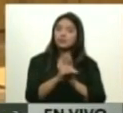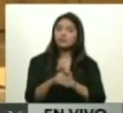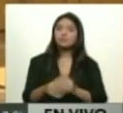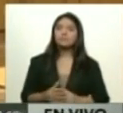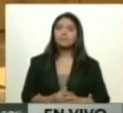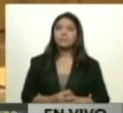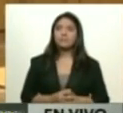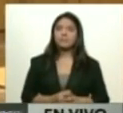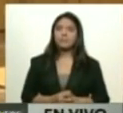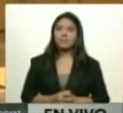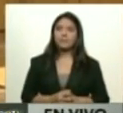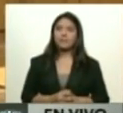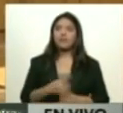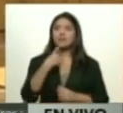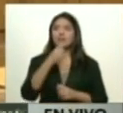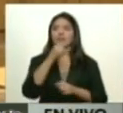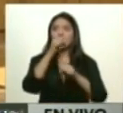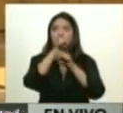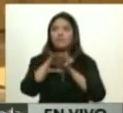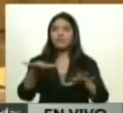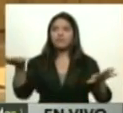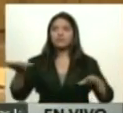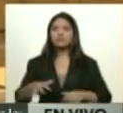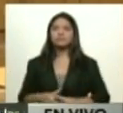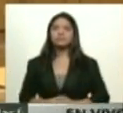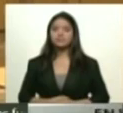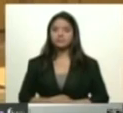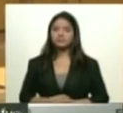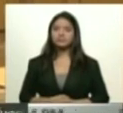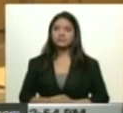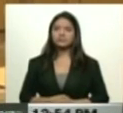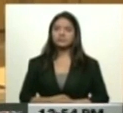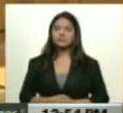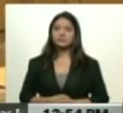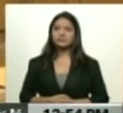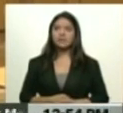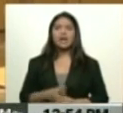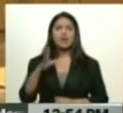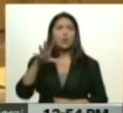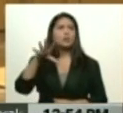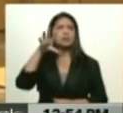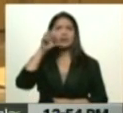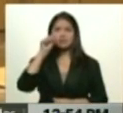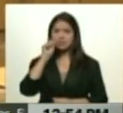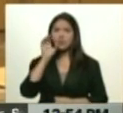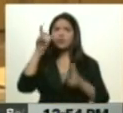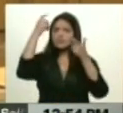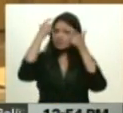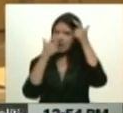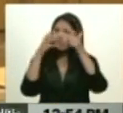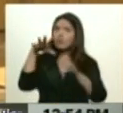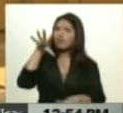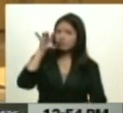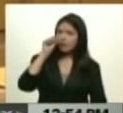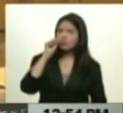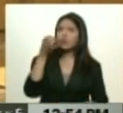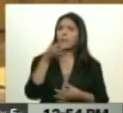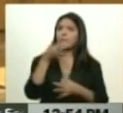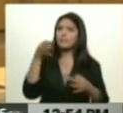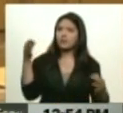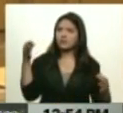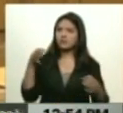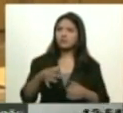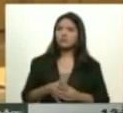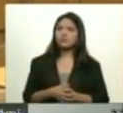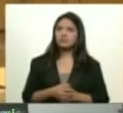la difusión de información. Y eso fue entendido diáfanamente por el comandante Chávez, el